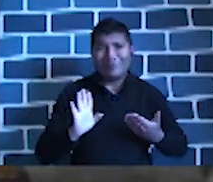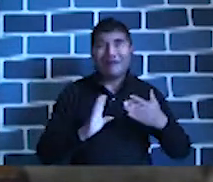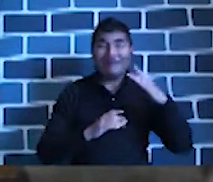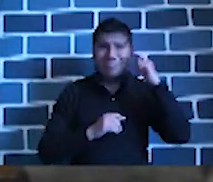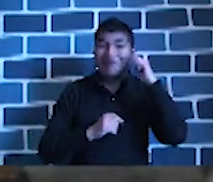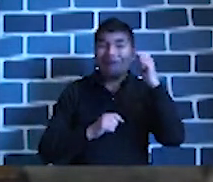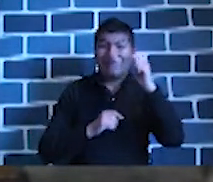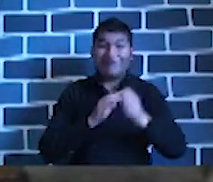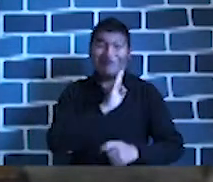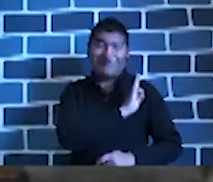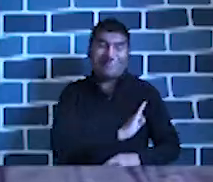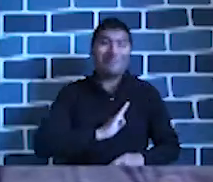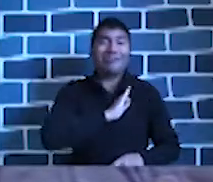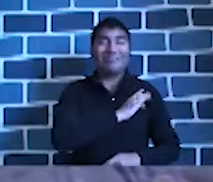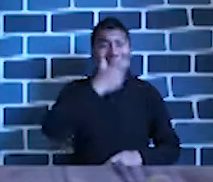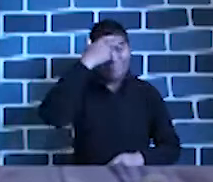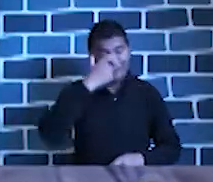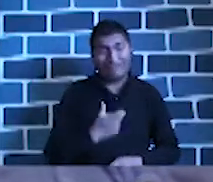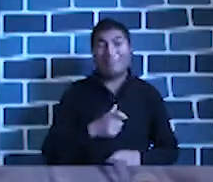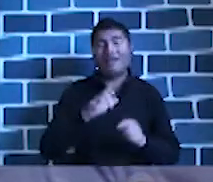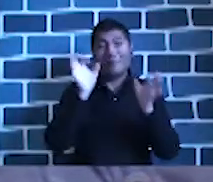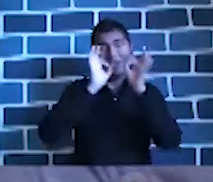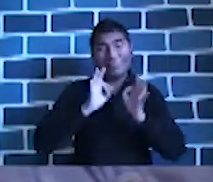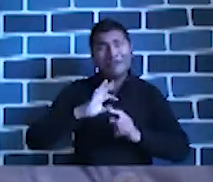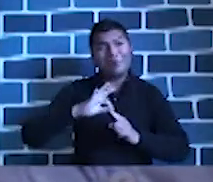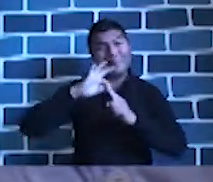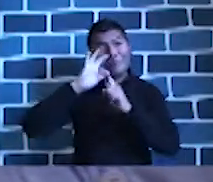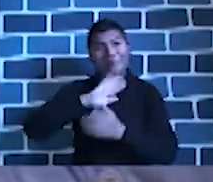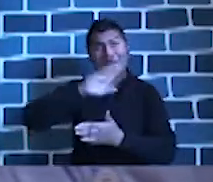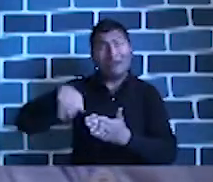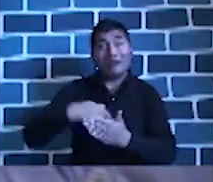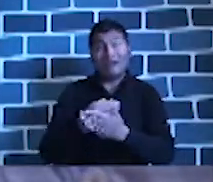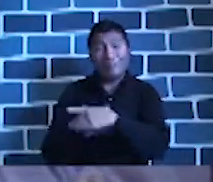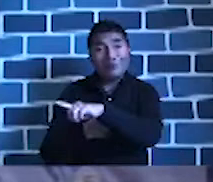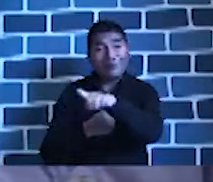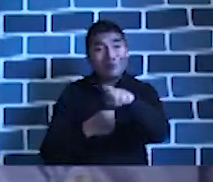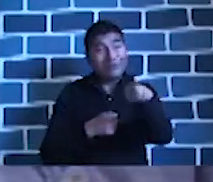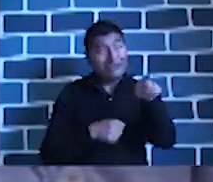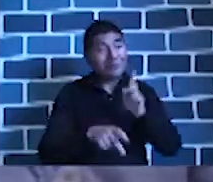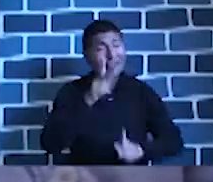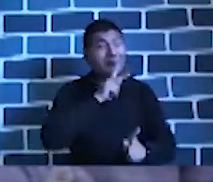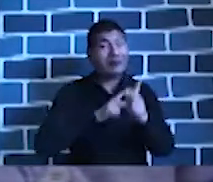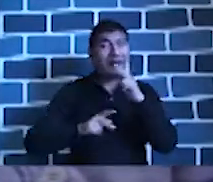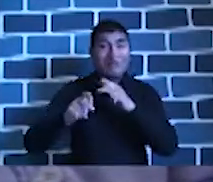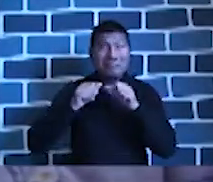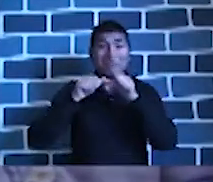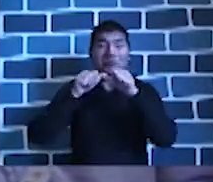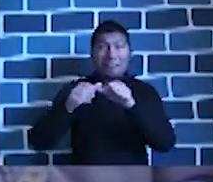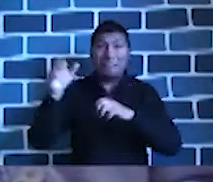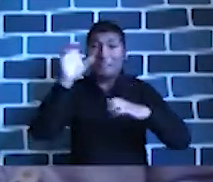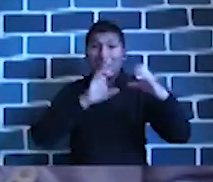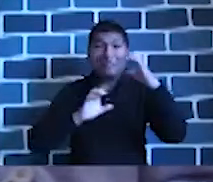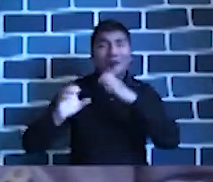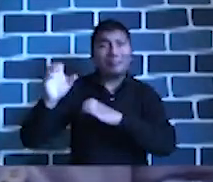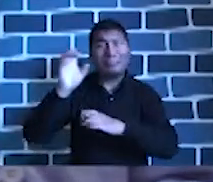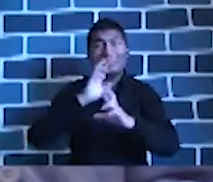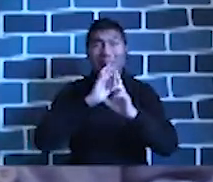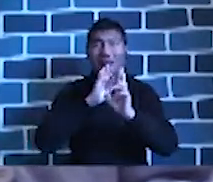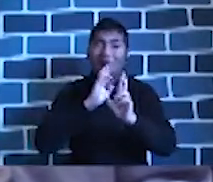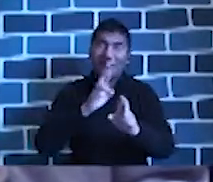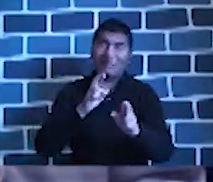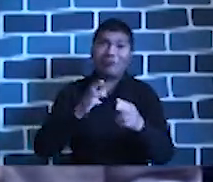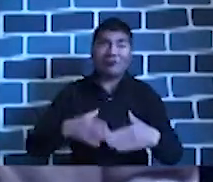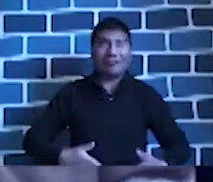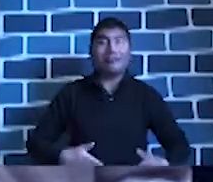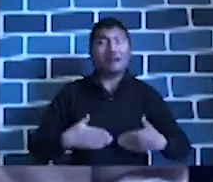testigos y misioneros, de manera especial con todas aquellas personas que siguen buscando una respuesta en la